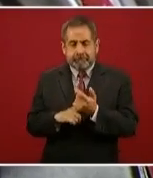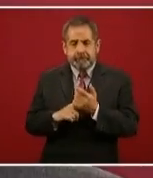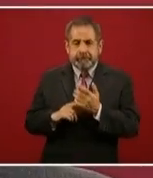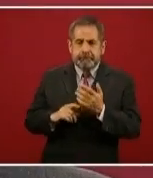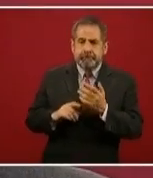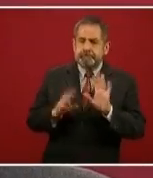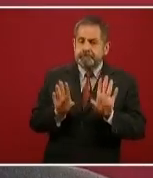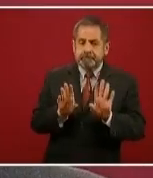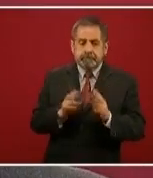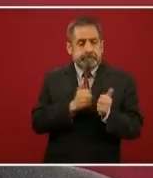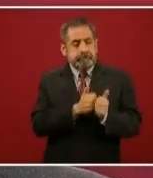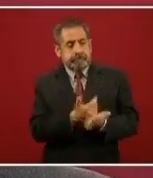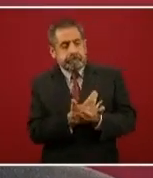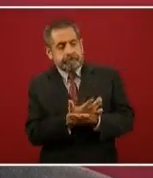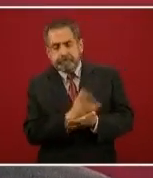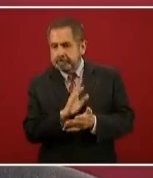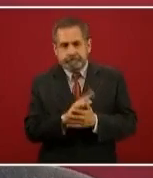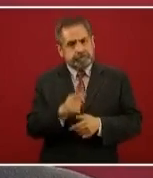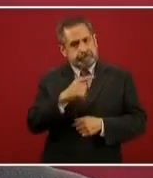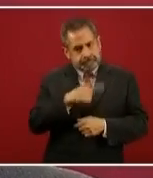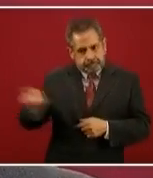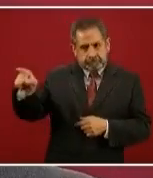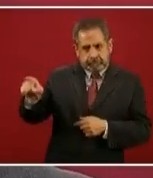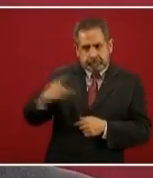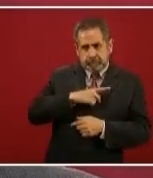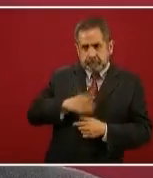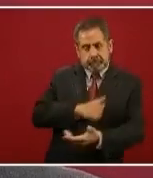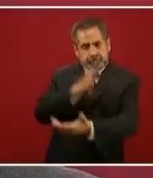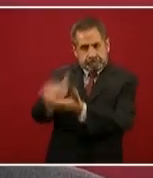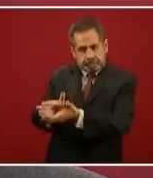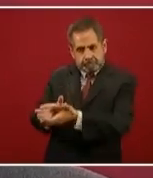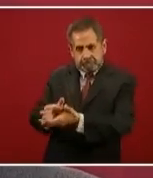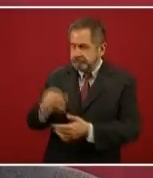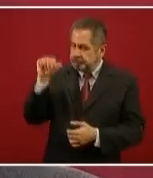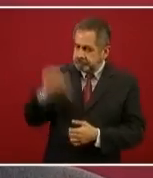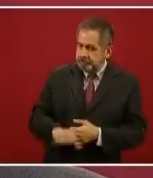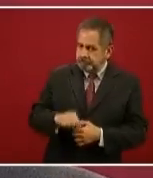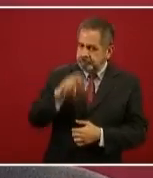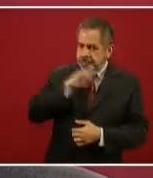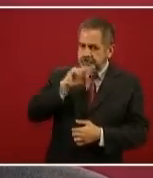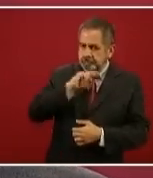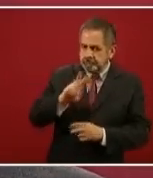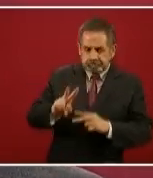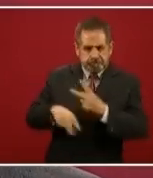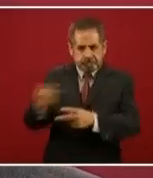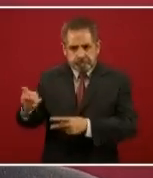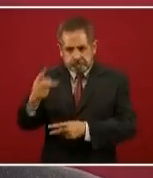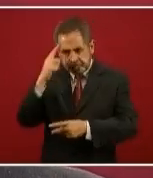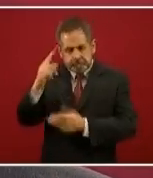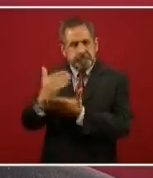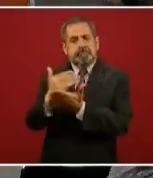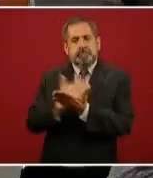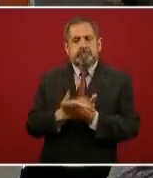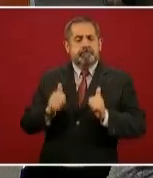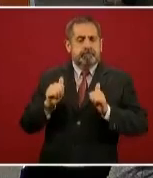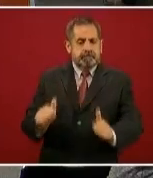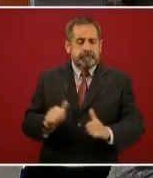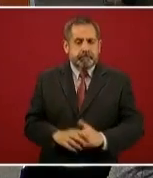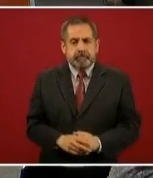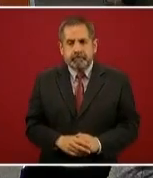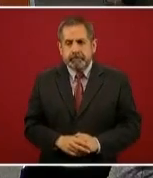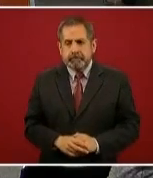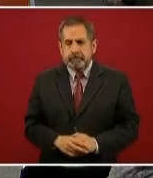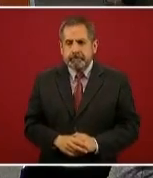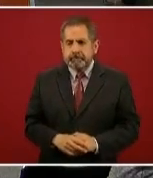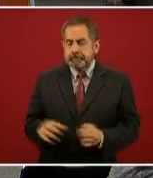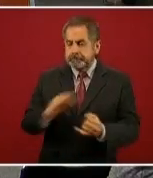inmune, no esperar. Hay que acudir a evaluación médica para prevenir las complicaciones. Por